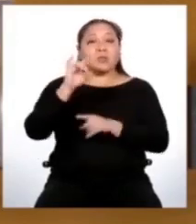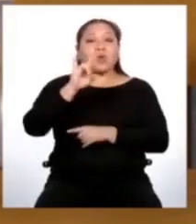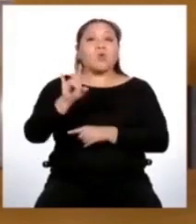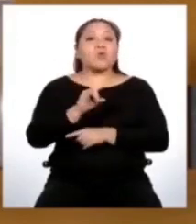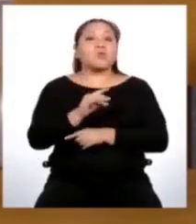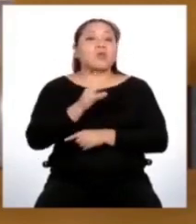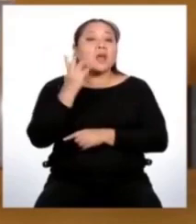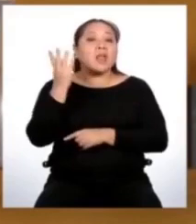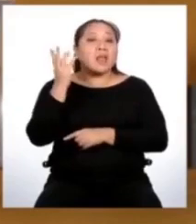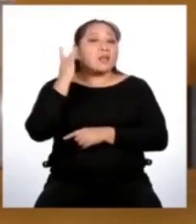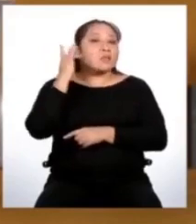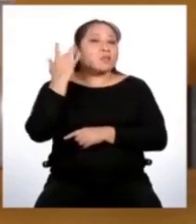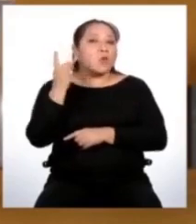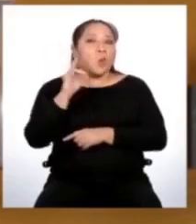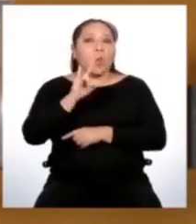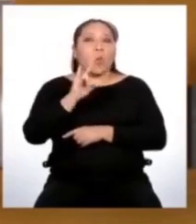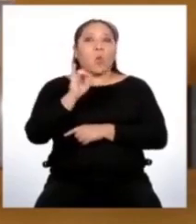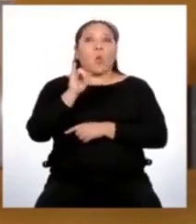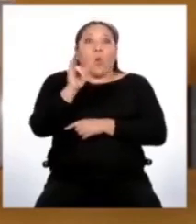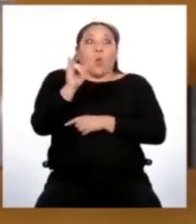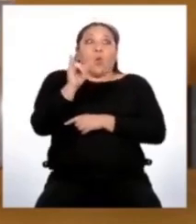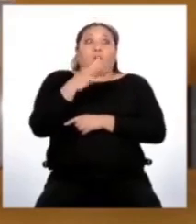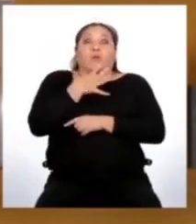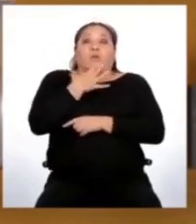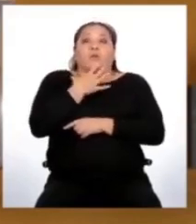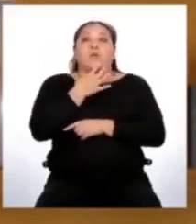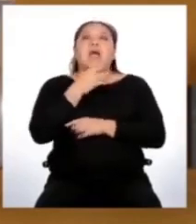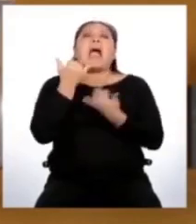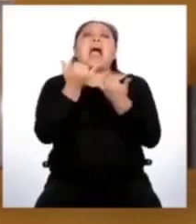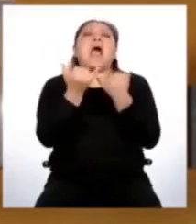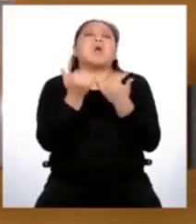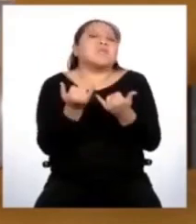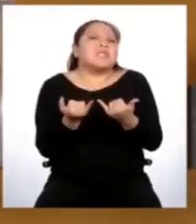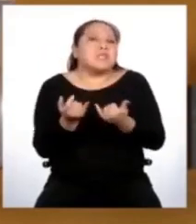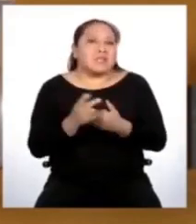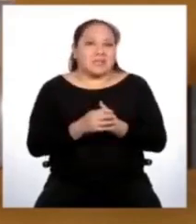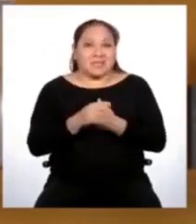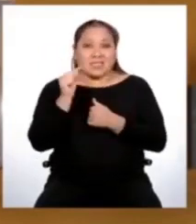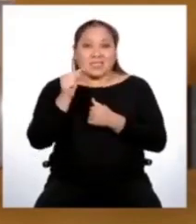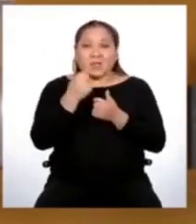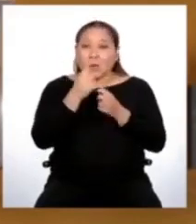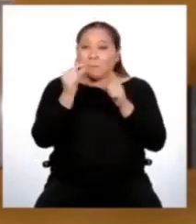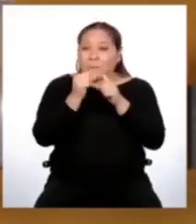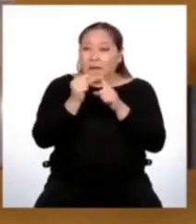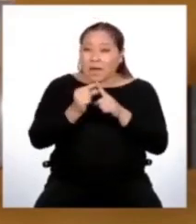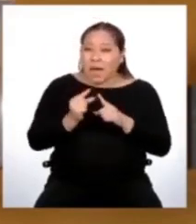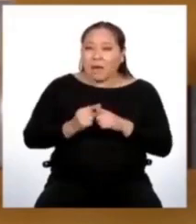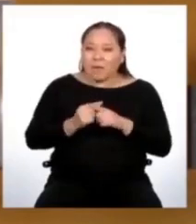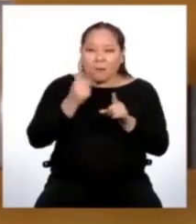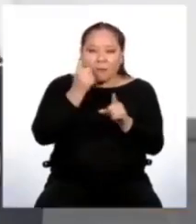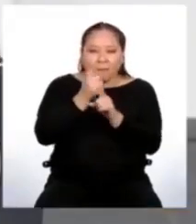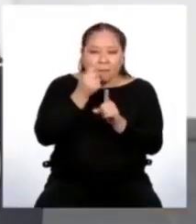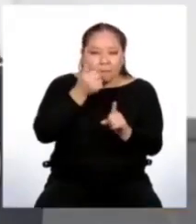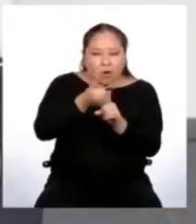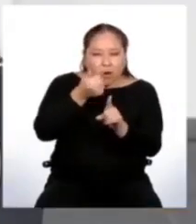como uy para expresar preocupación o el ahoritita de la señora. Son formas particulares de